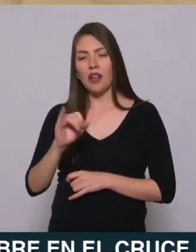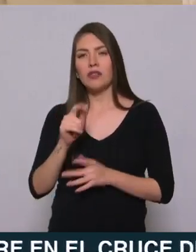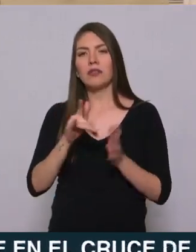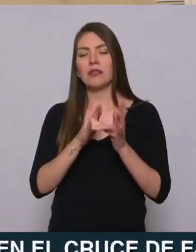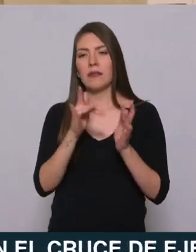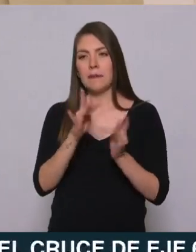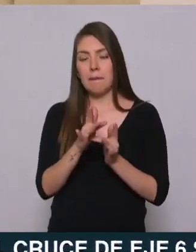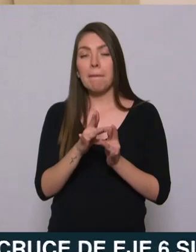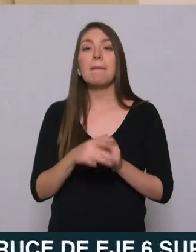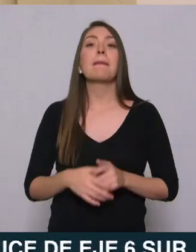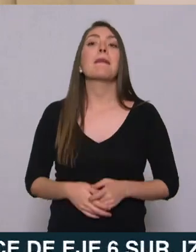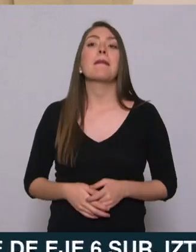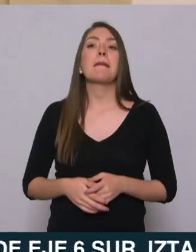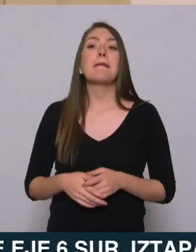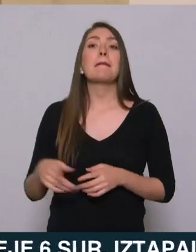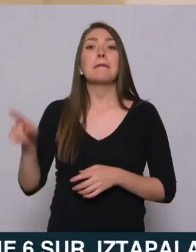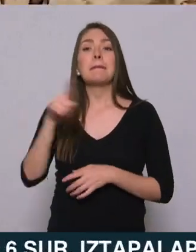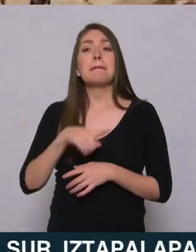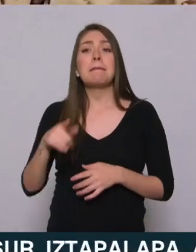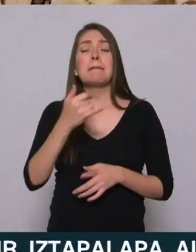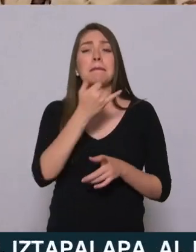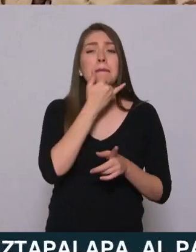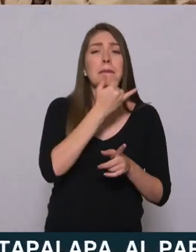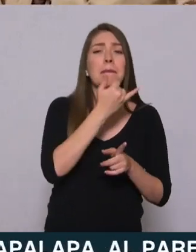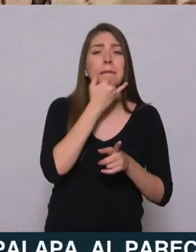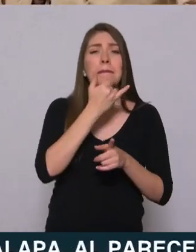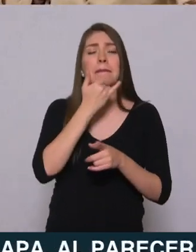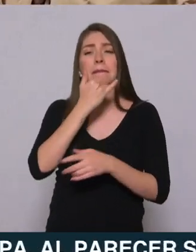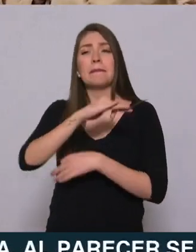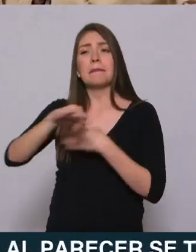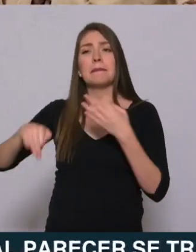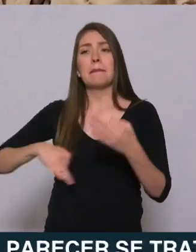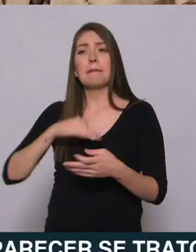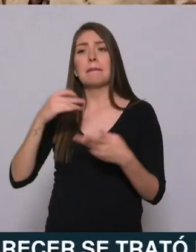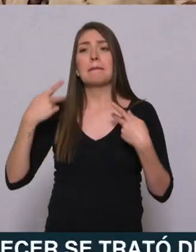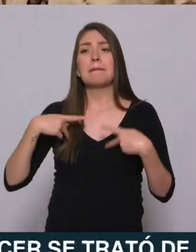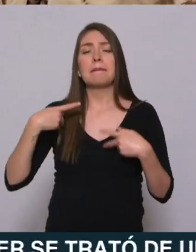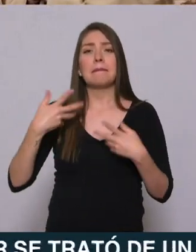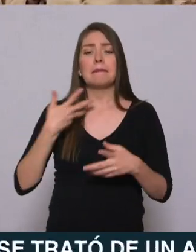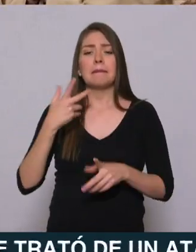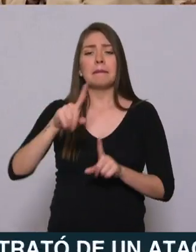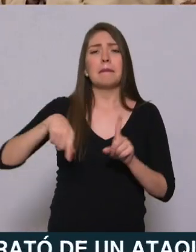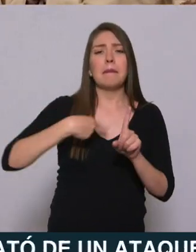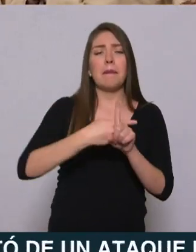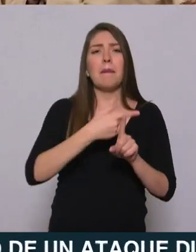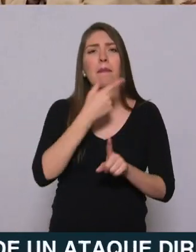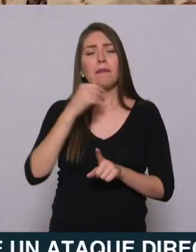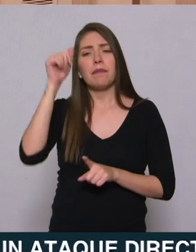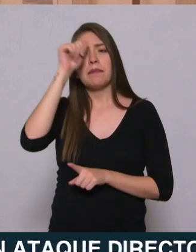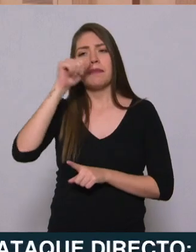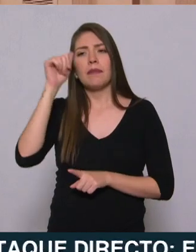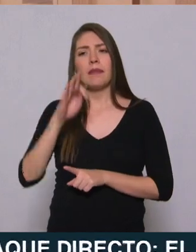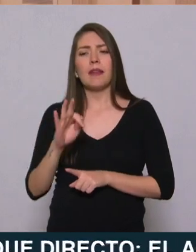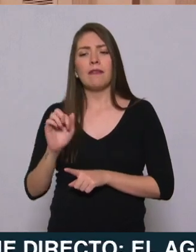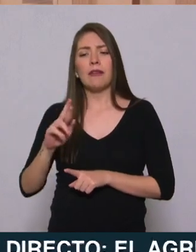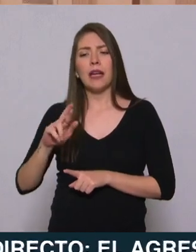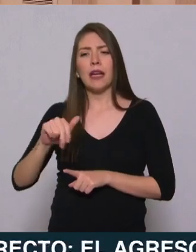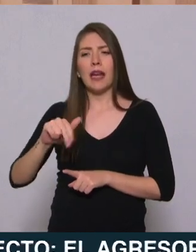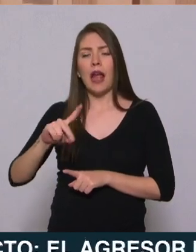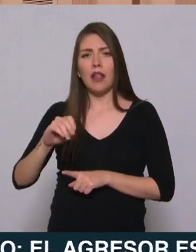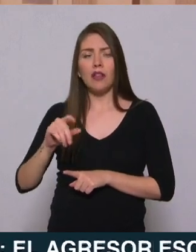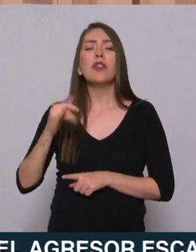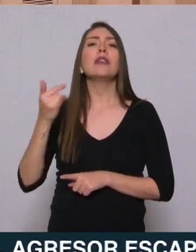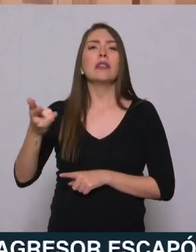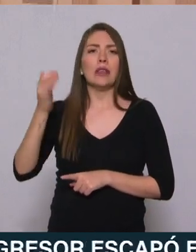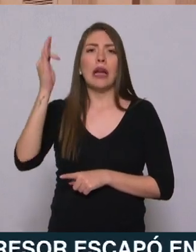congregación religiosa pidió perdón a cada persona que haya sufrido un abuso del padre Fernando Martínez Suárez y acepta que